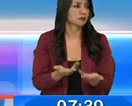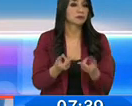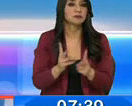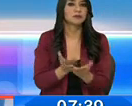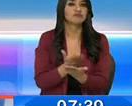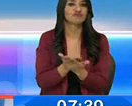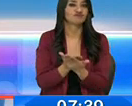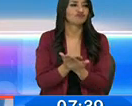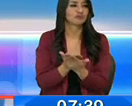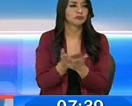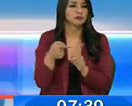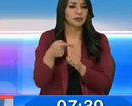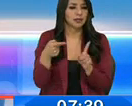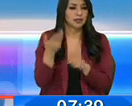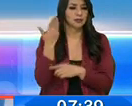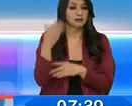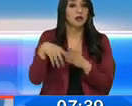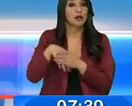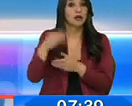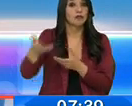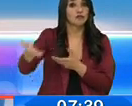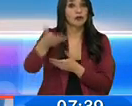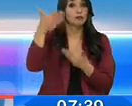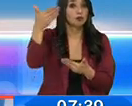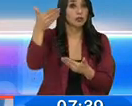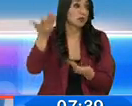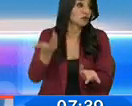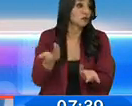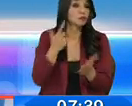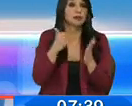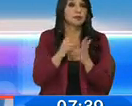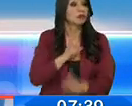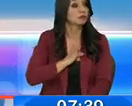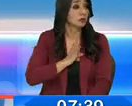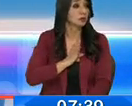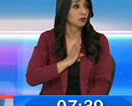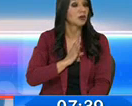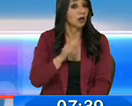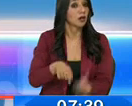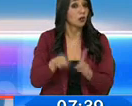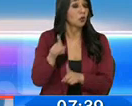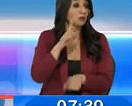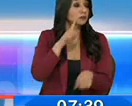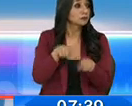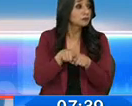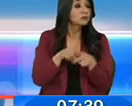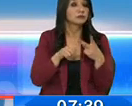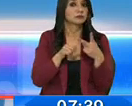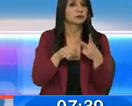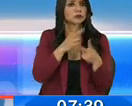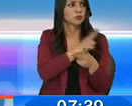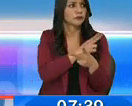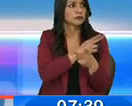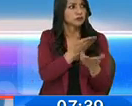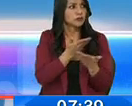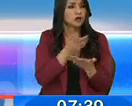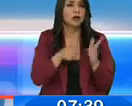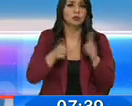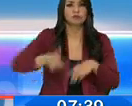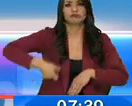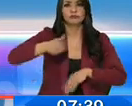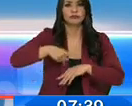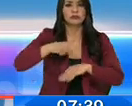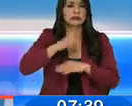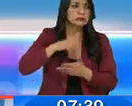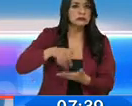planteados desde fuera del ámbito político, desde el ámbito técnico hay cuestionamientos, desde el ámbito académico hay cuestionamientos. Entonces,